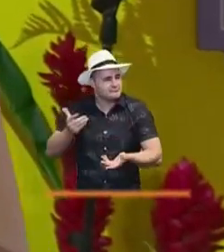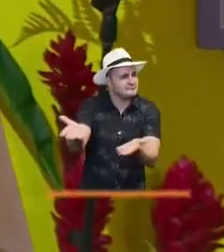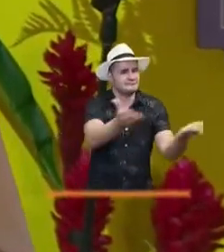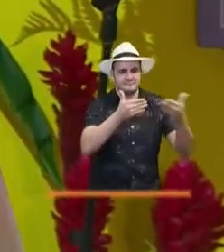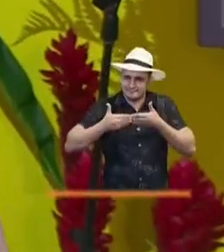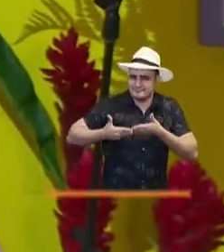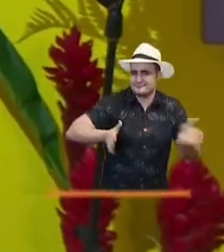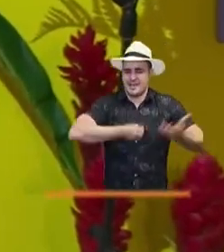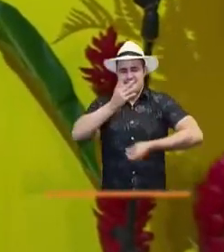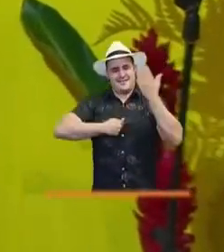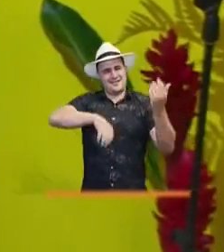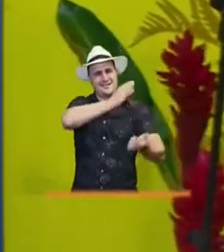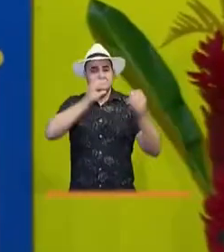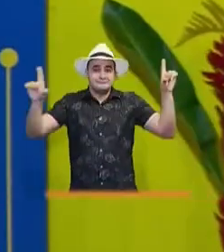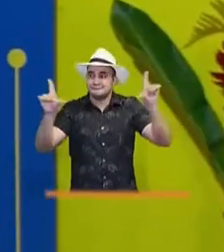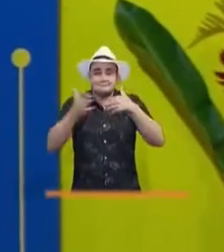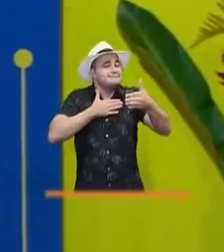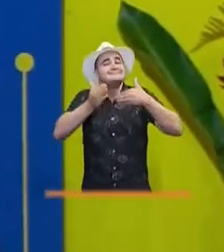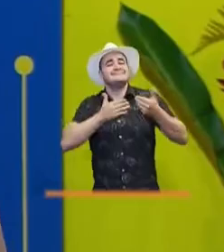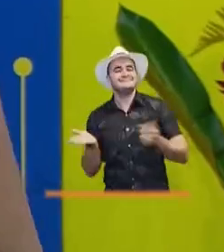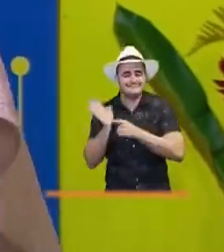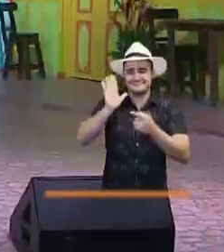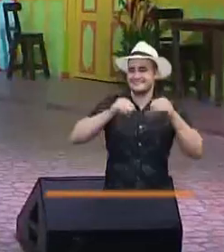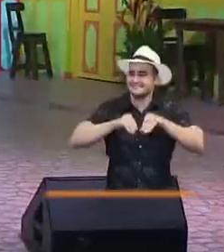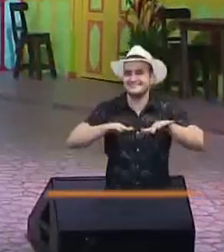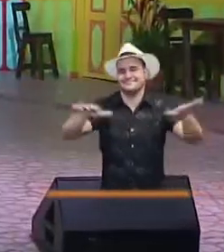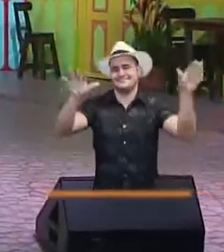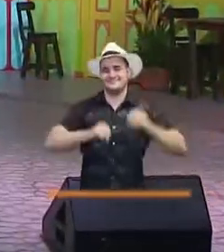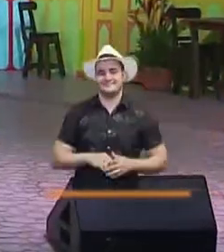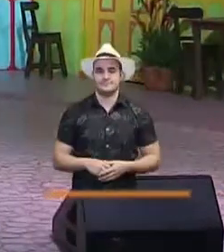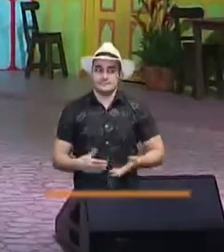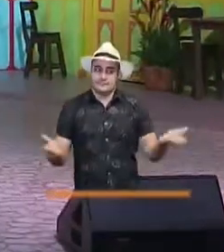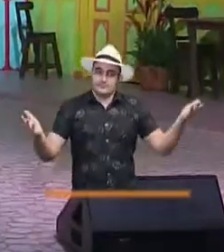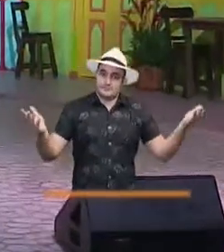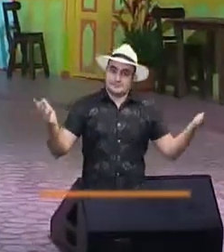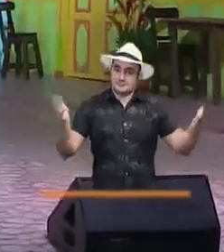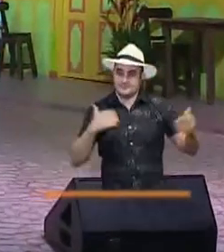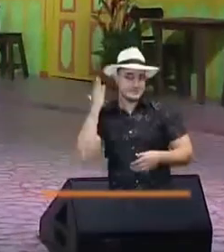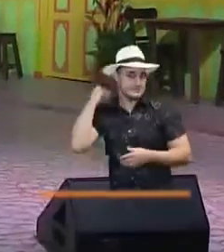troveros, así sea en televisión. Y no solo